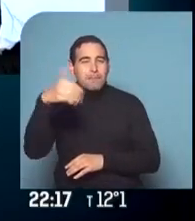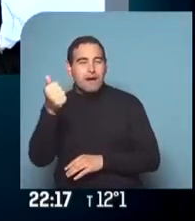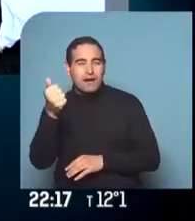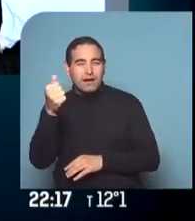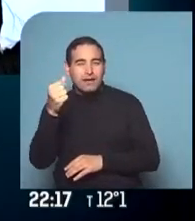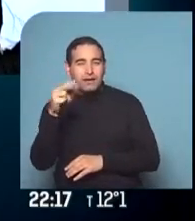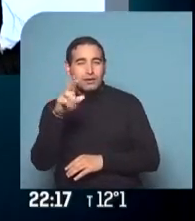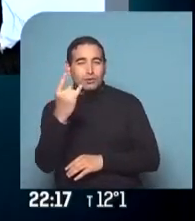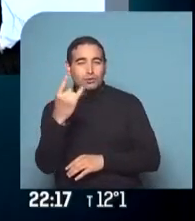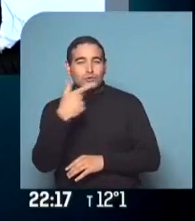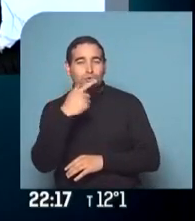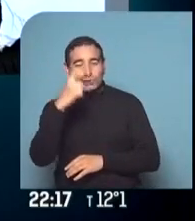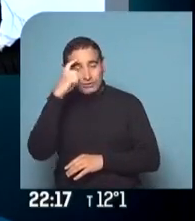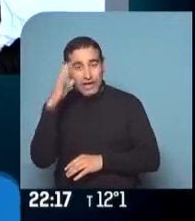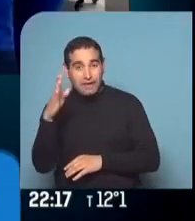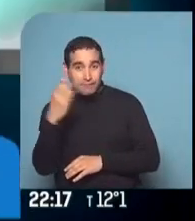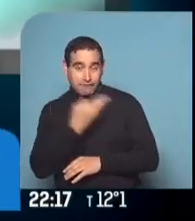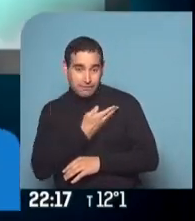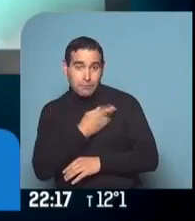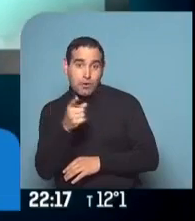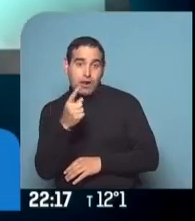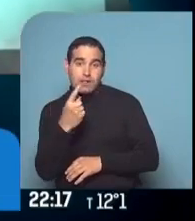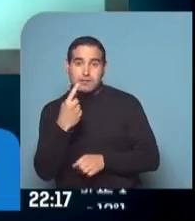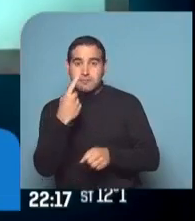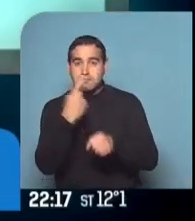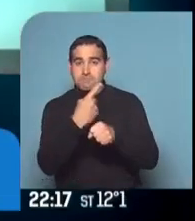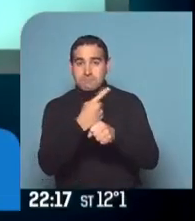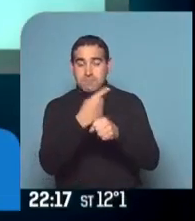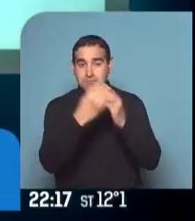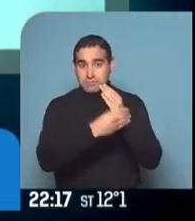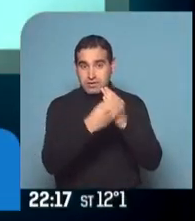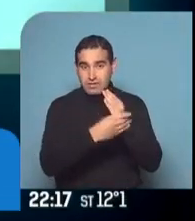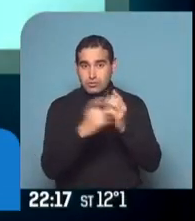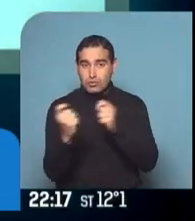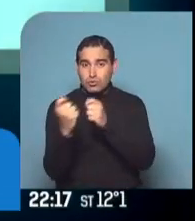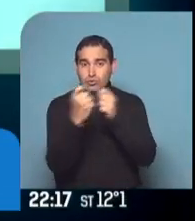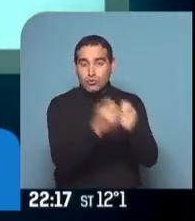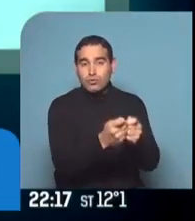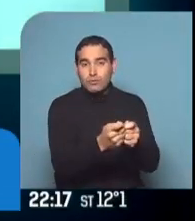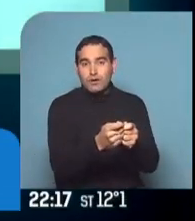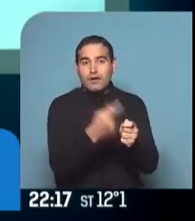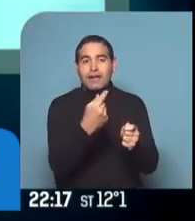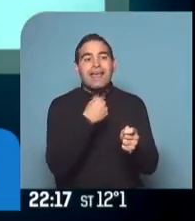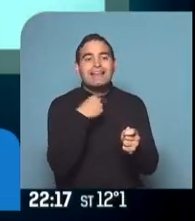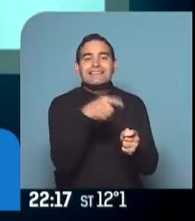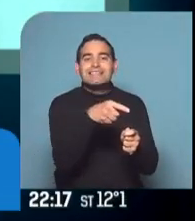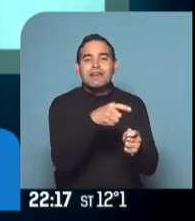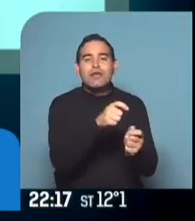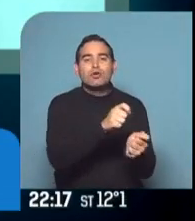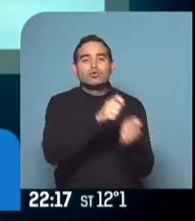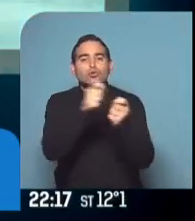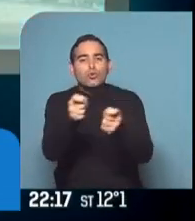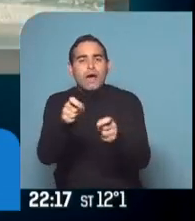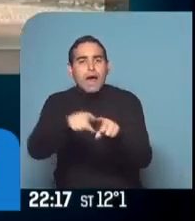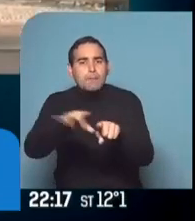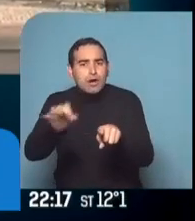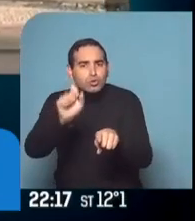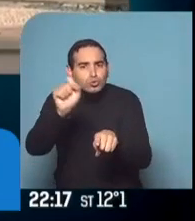cuando su canciller, en realidad, Antonio Patriota, quiso nombrar a su